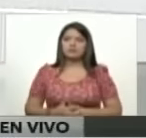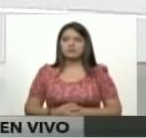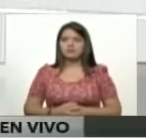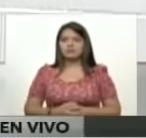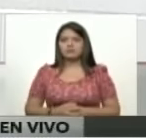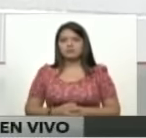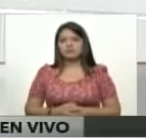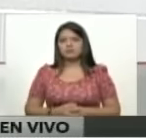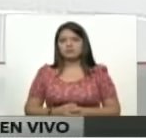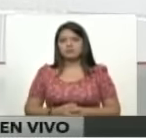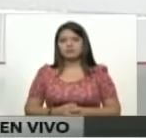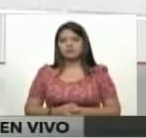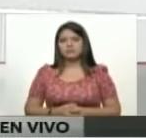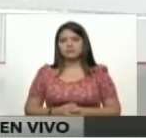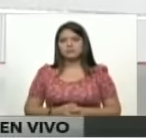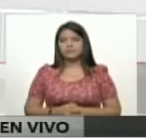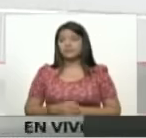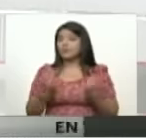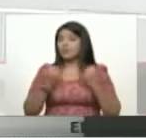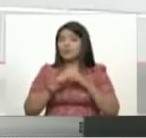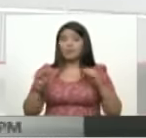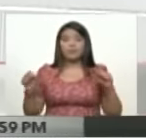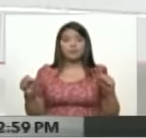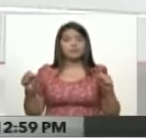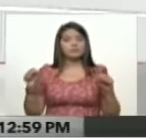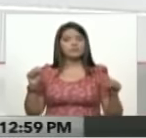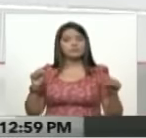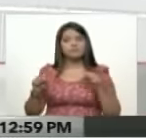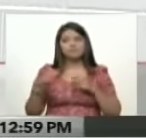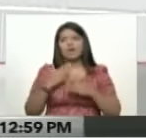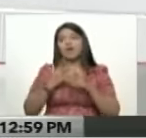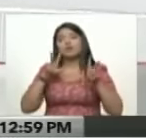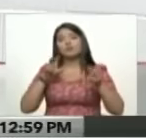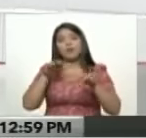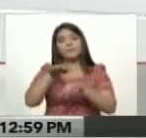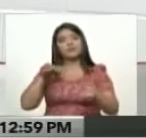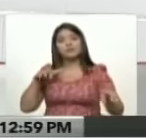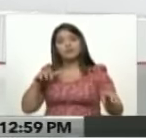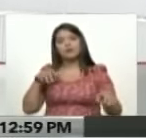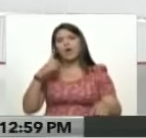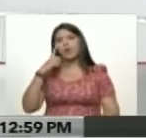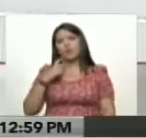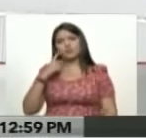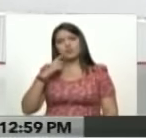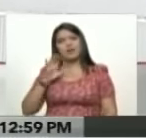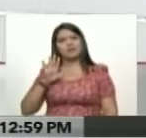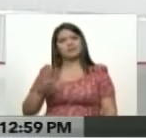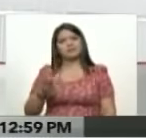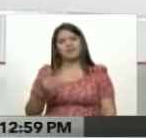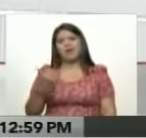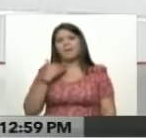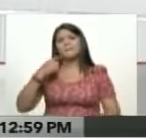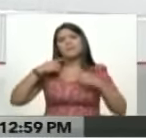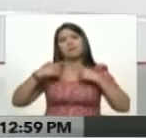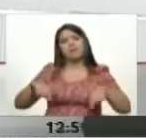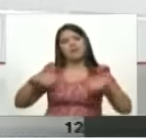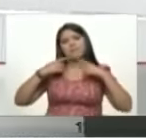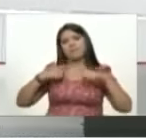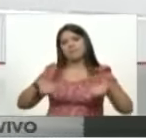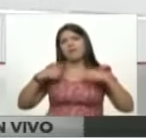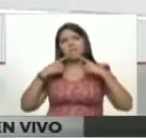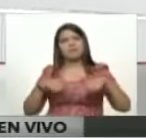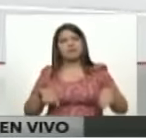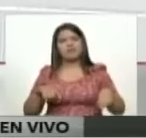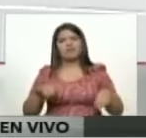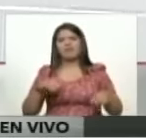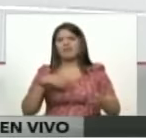Lo que no hemos podido evitar, que la nueva mayoría está acostumbrada a la derrota y al